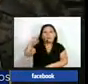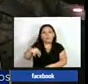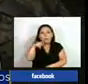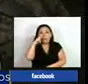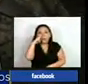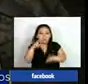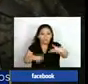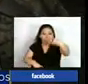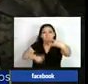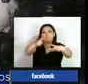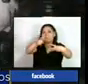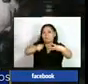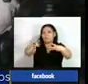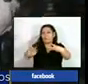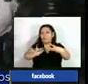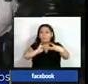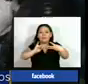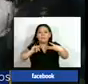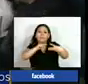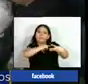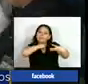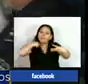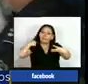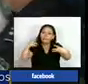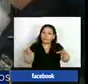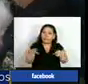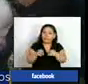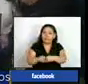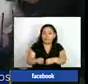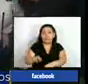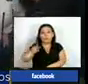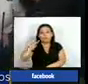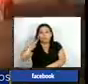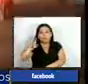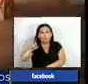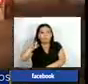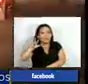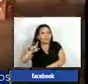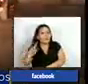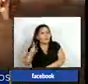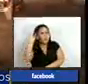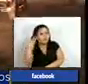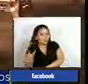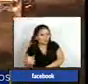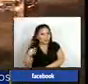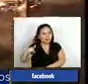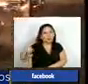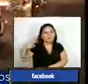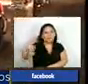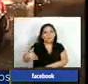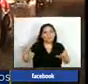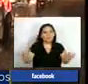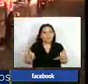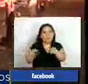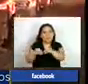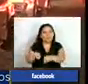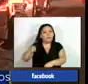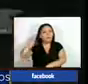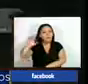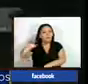mes con menos homicidios en 2020, con un promedio de 2.3 crímenes diarios. En lo que va del año se contabilizan